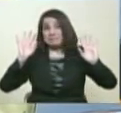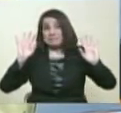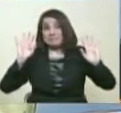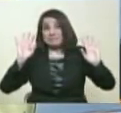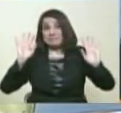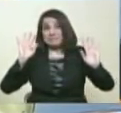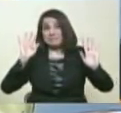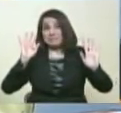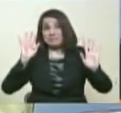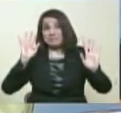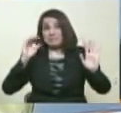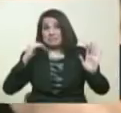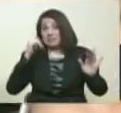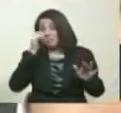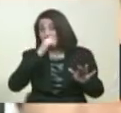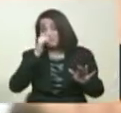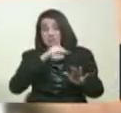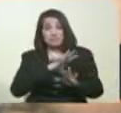porquería.